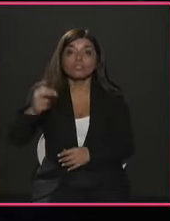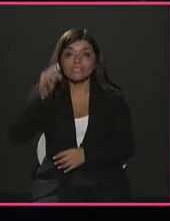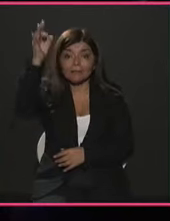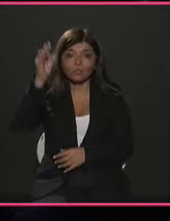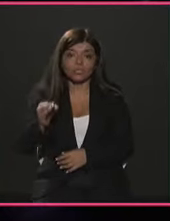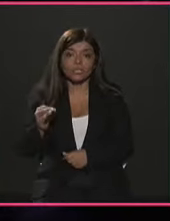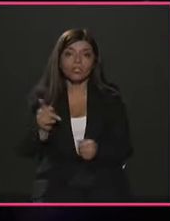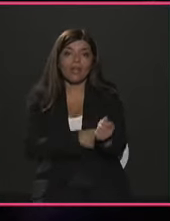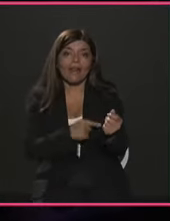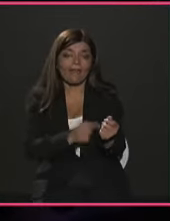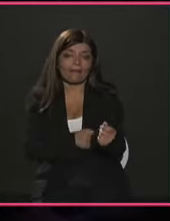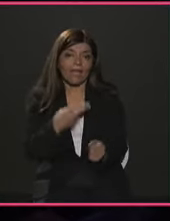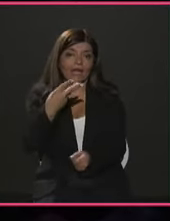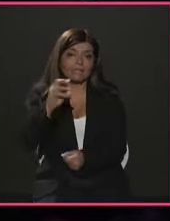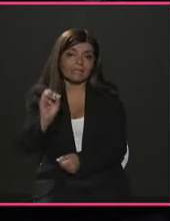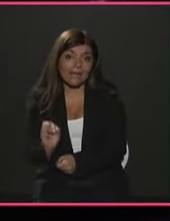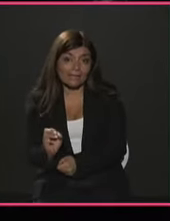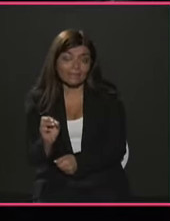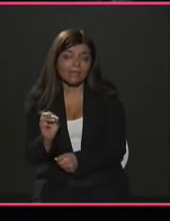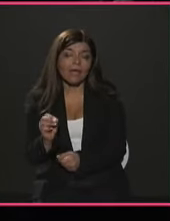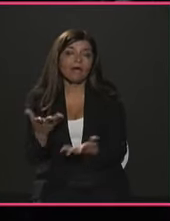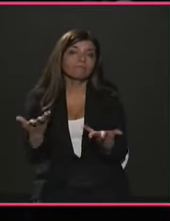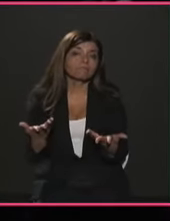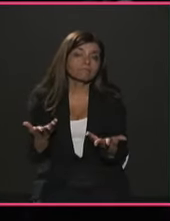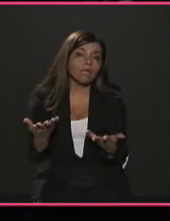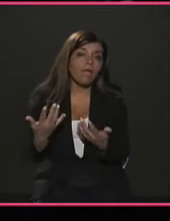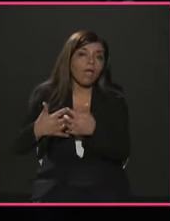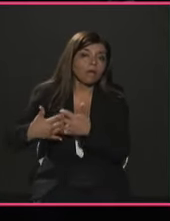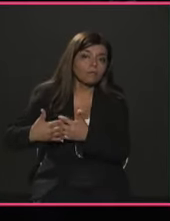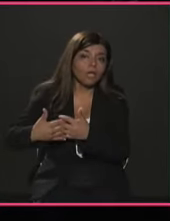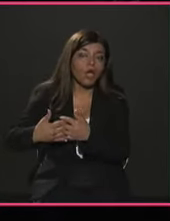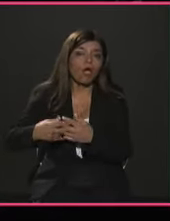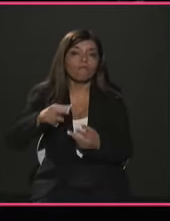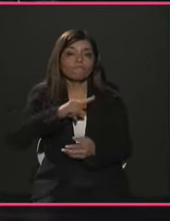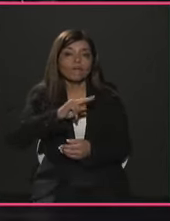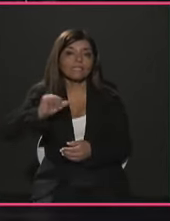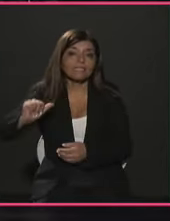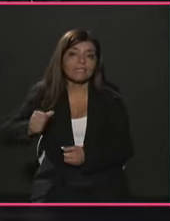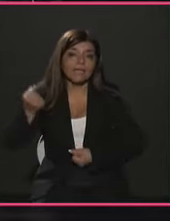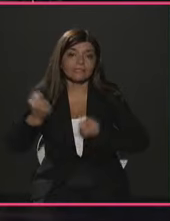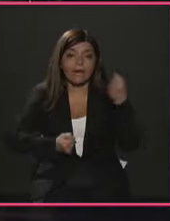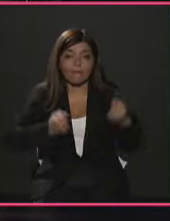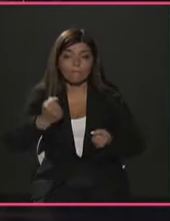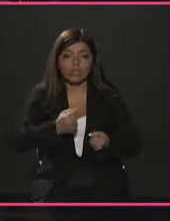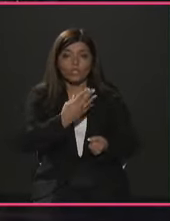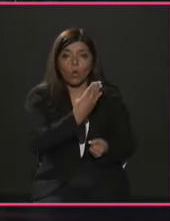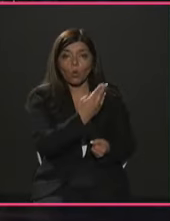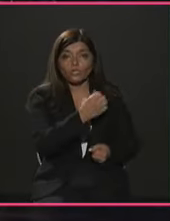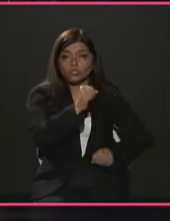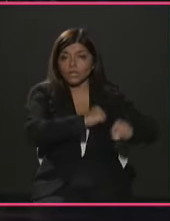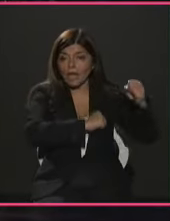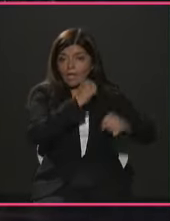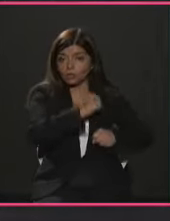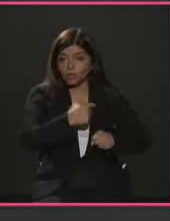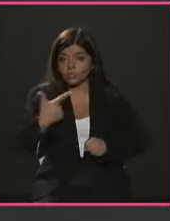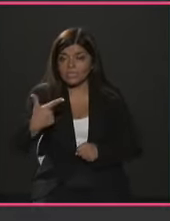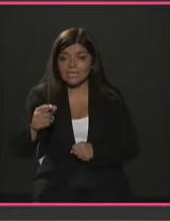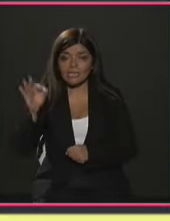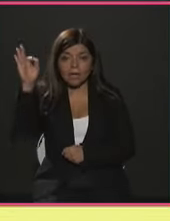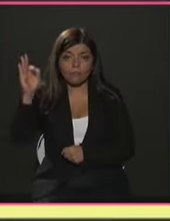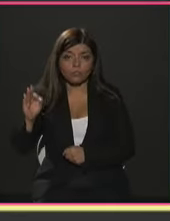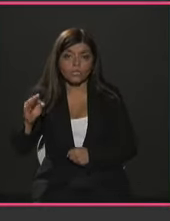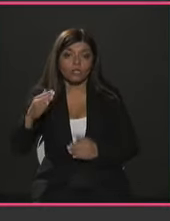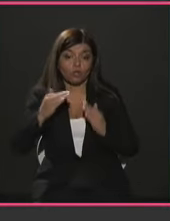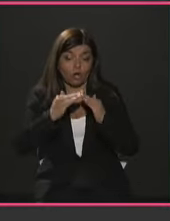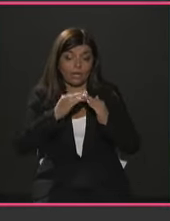30% más o menos generación de Electricidad un 26 transportes un 14 las Industrias 7% lo que gastamos en la edificación en